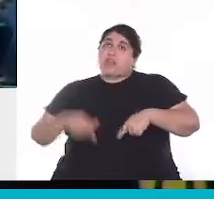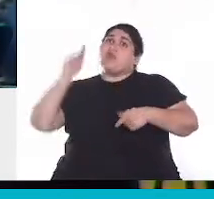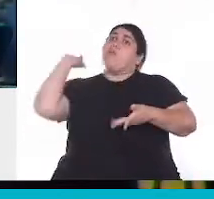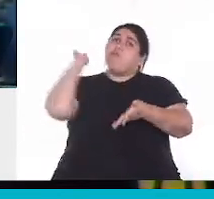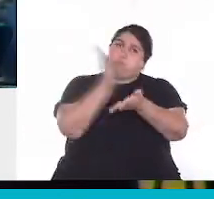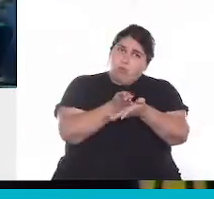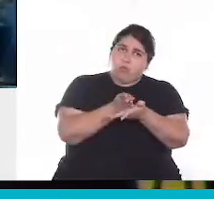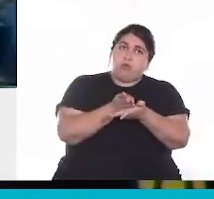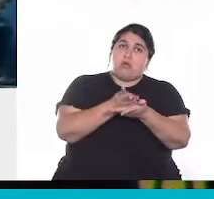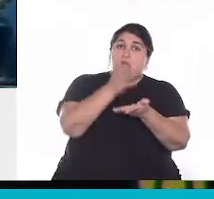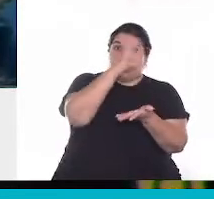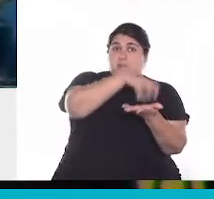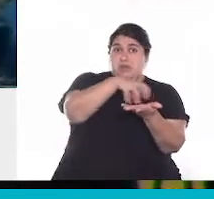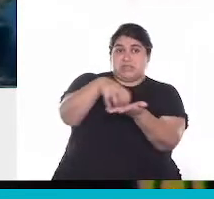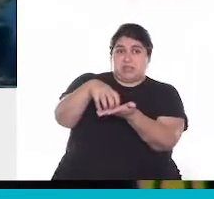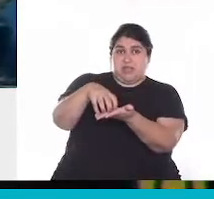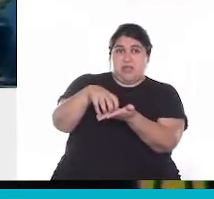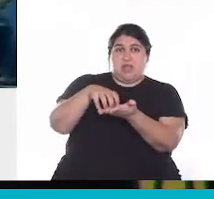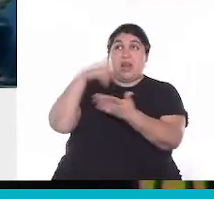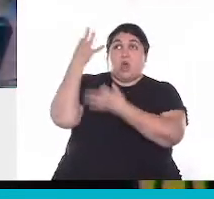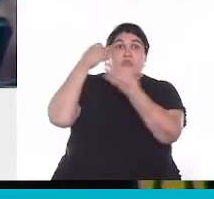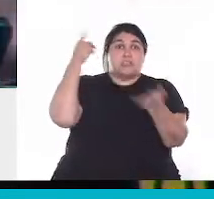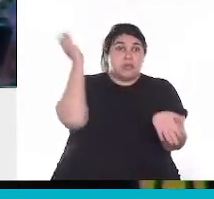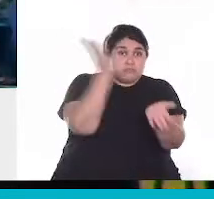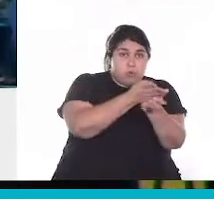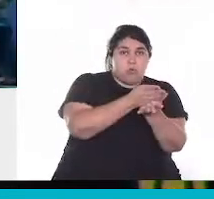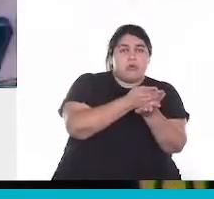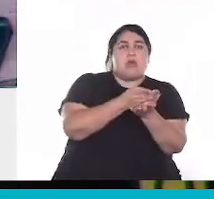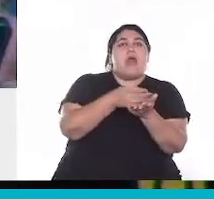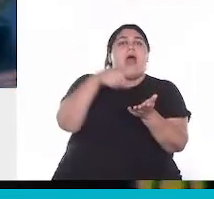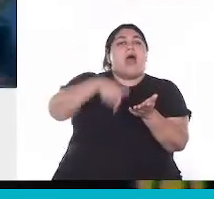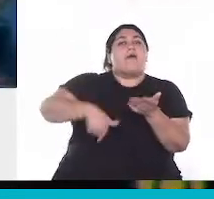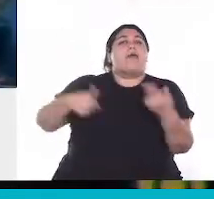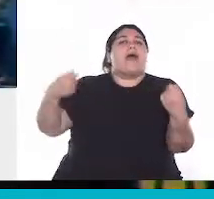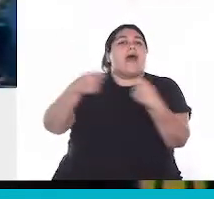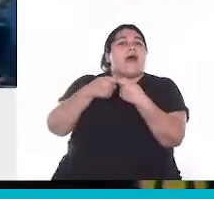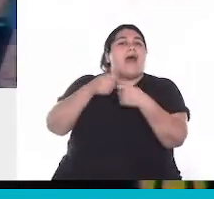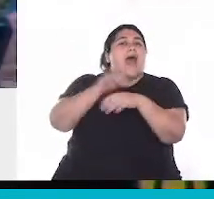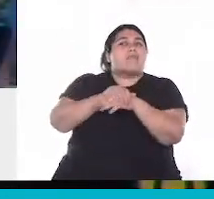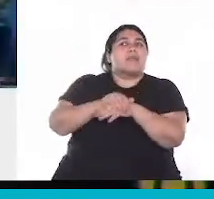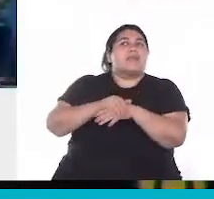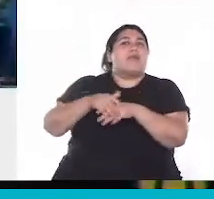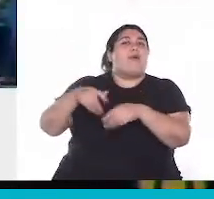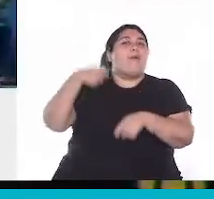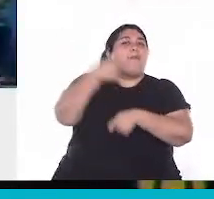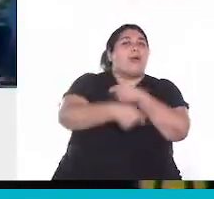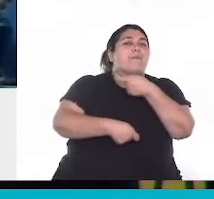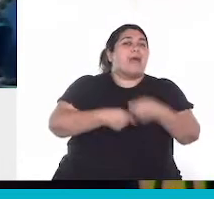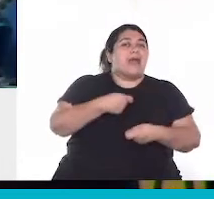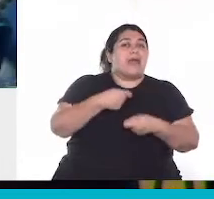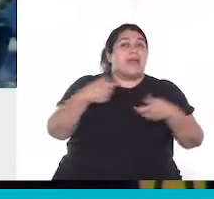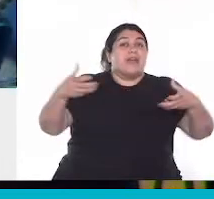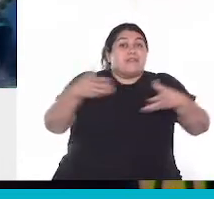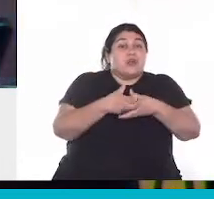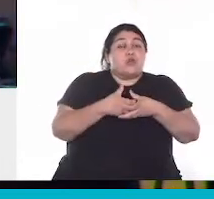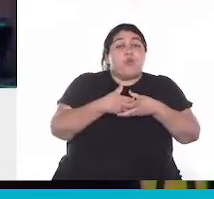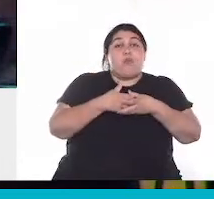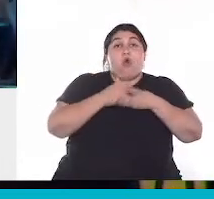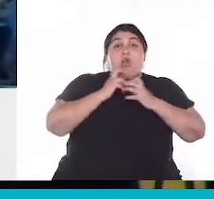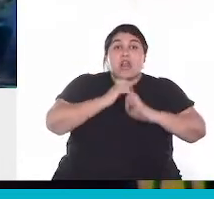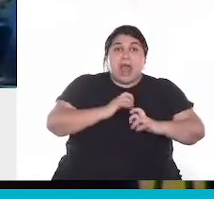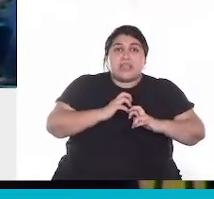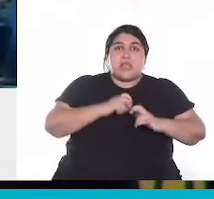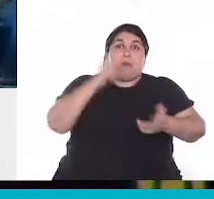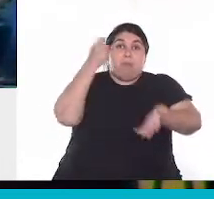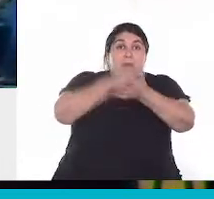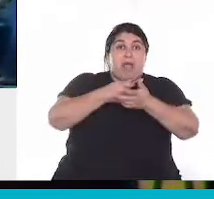y para hacer, en este caso, como son amigos y les pagan los viajes desde el Grupo Clarín, los indultan,